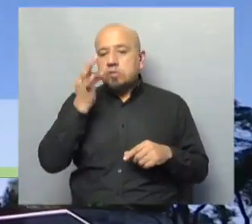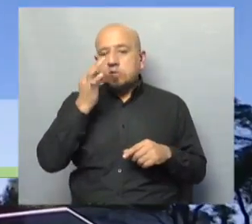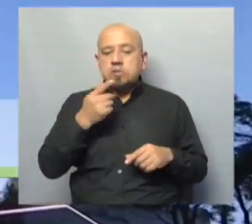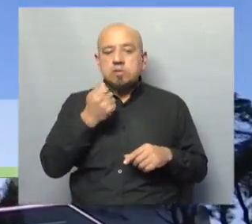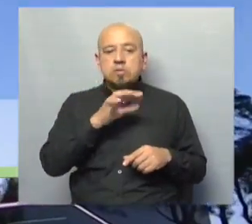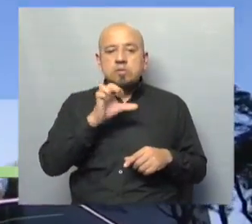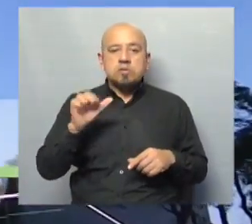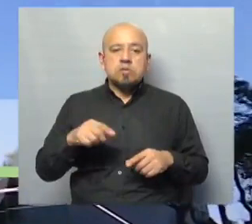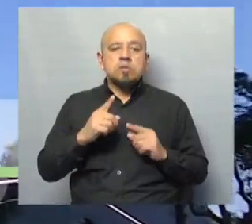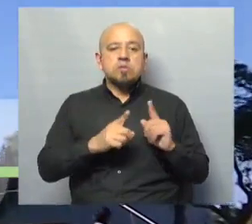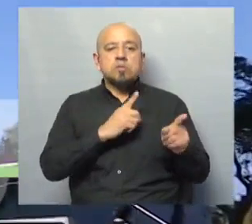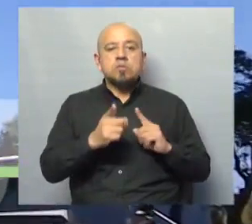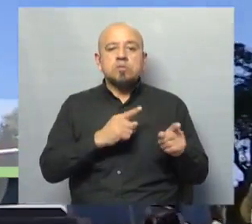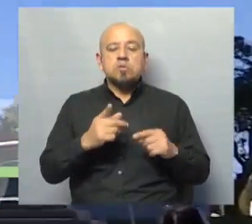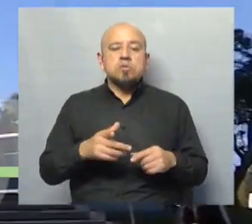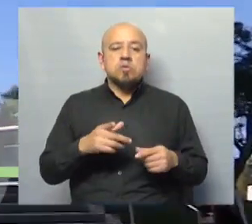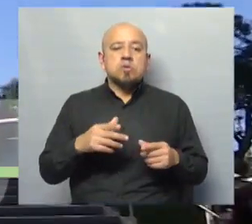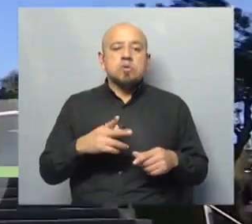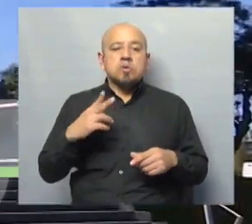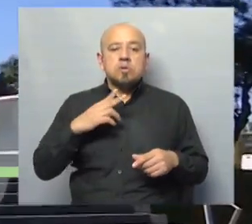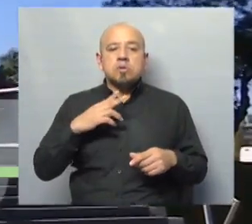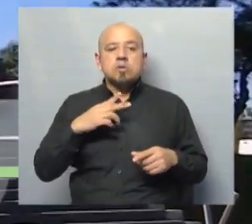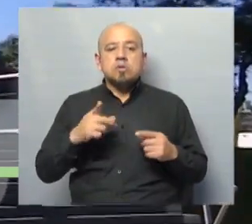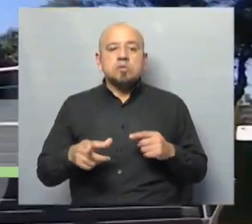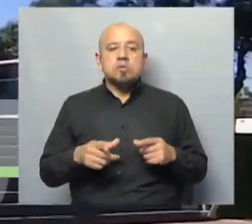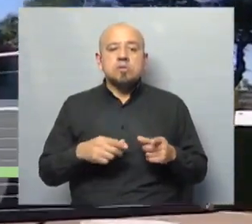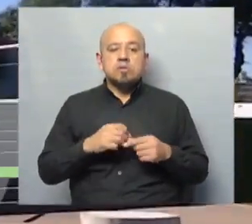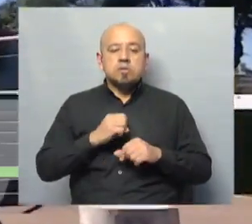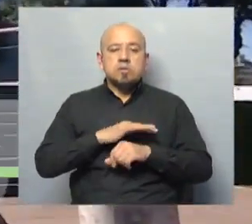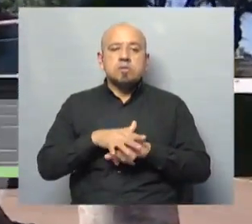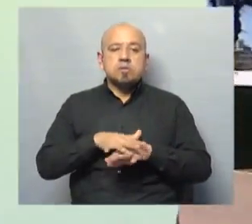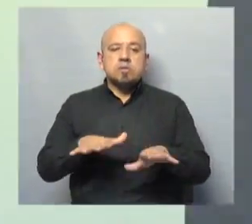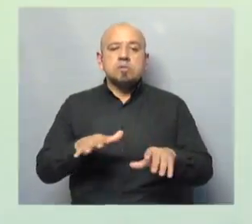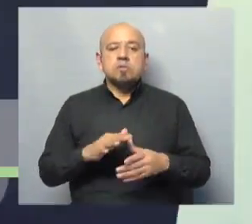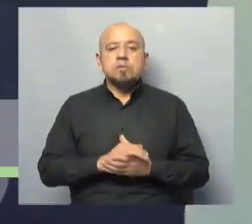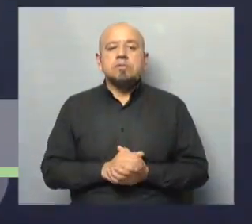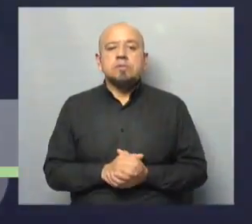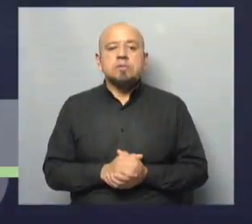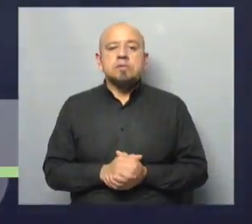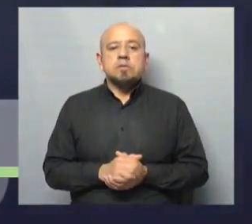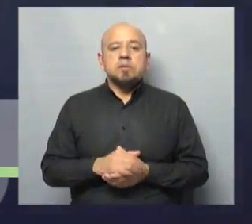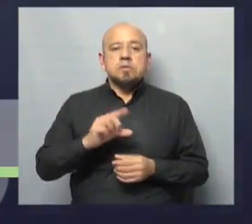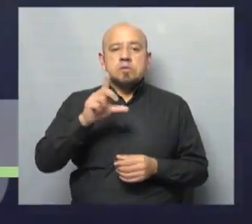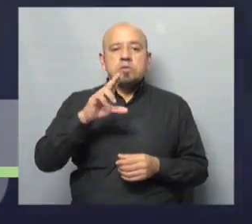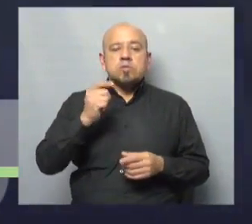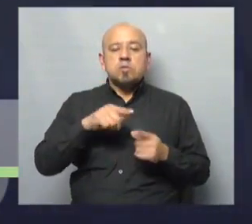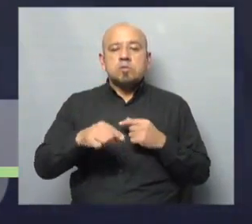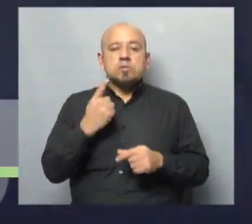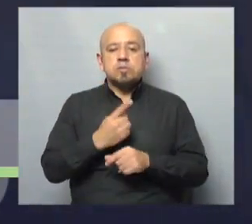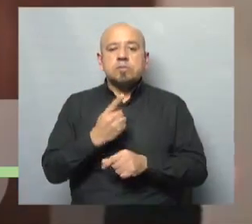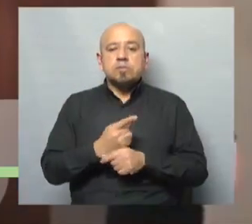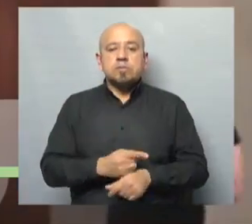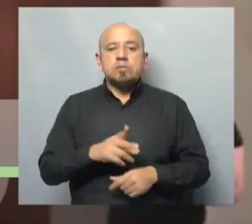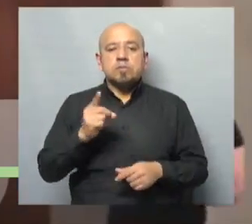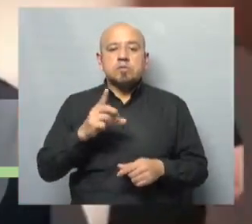hace siendo usuario y usuaria del sector privado durante la pandemia de la comey 19 lula se mantiene primero en las encuestas a